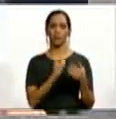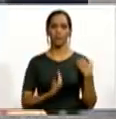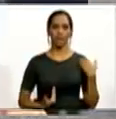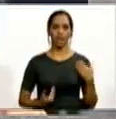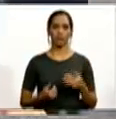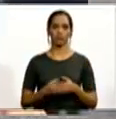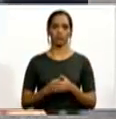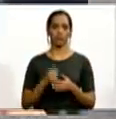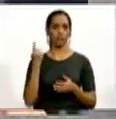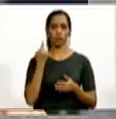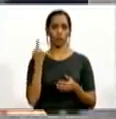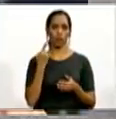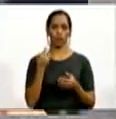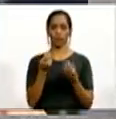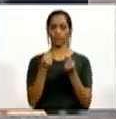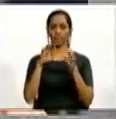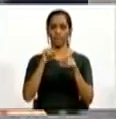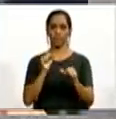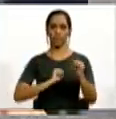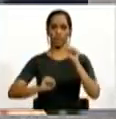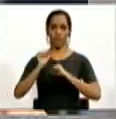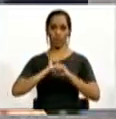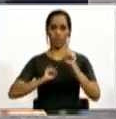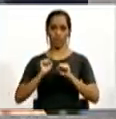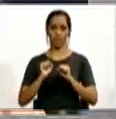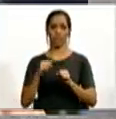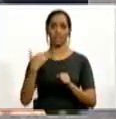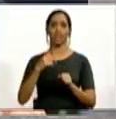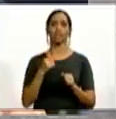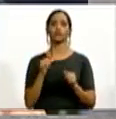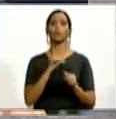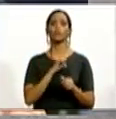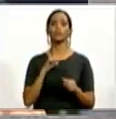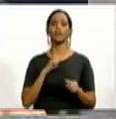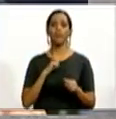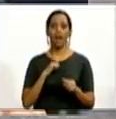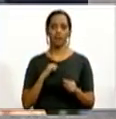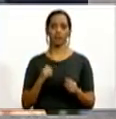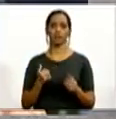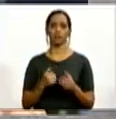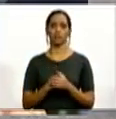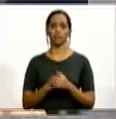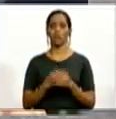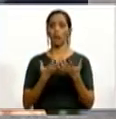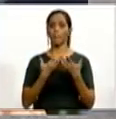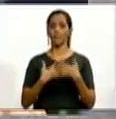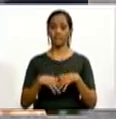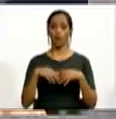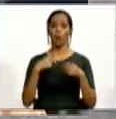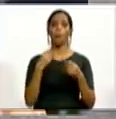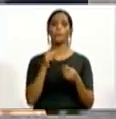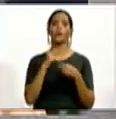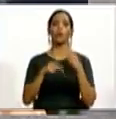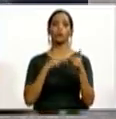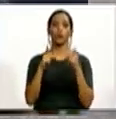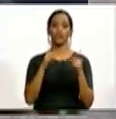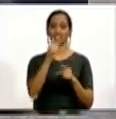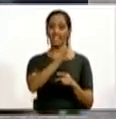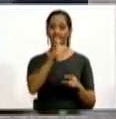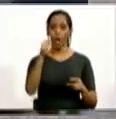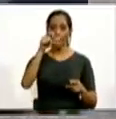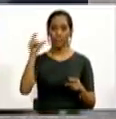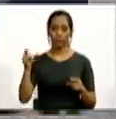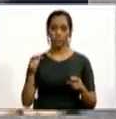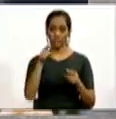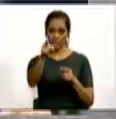solo para el capitalismo defiende el derecho de propiedad privada de los grandes empresarios y productores, no, sino de cada persona, claro, de ti, de mí, de,